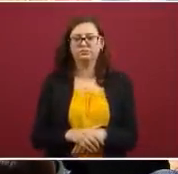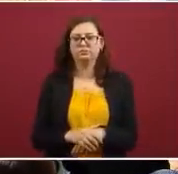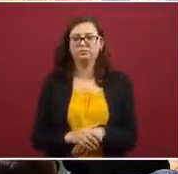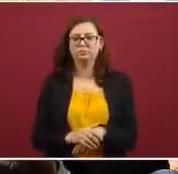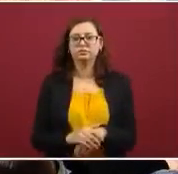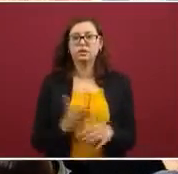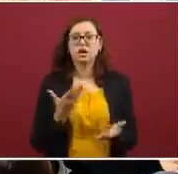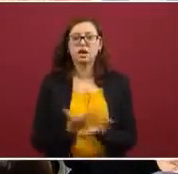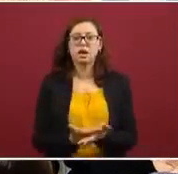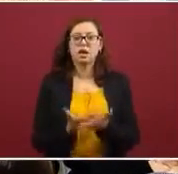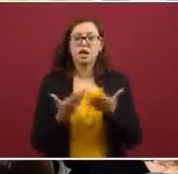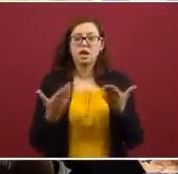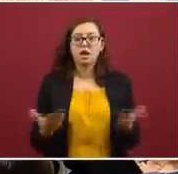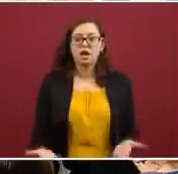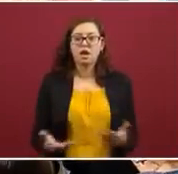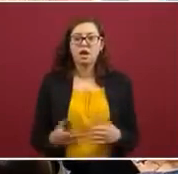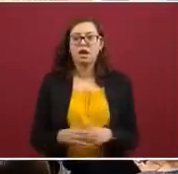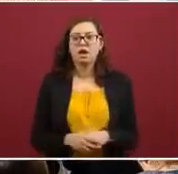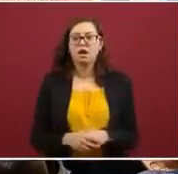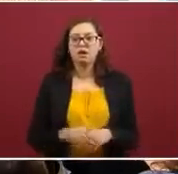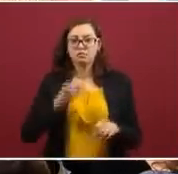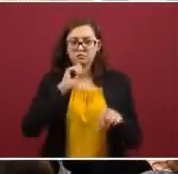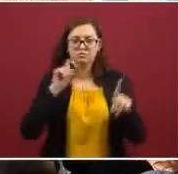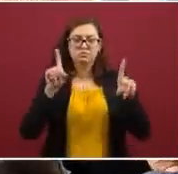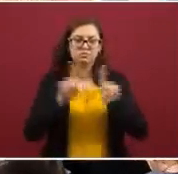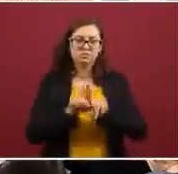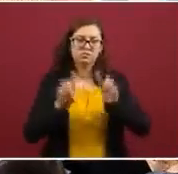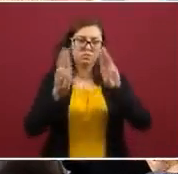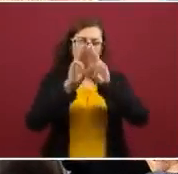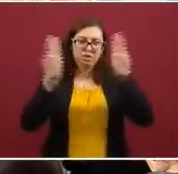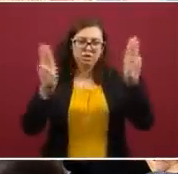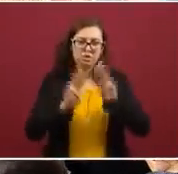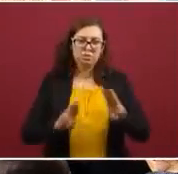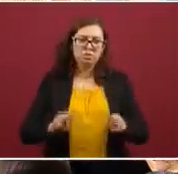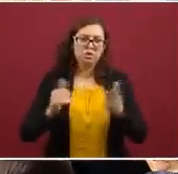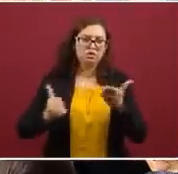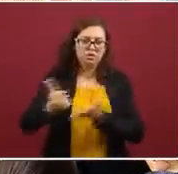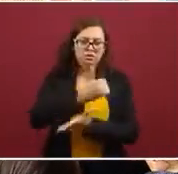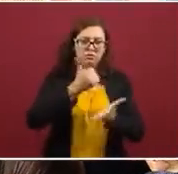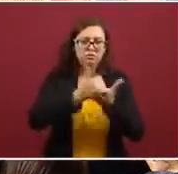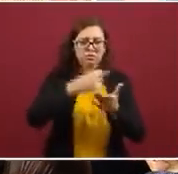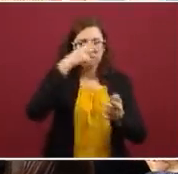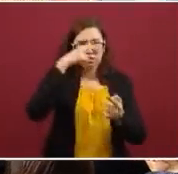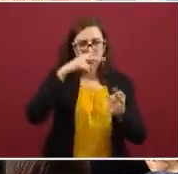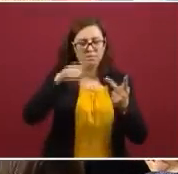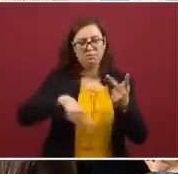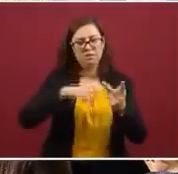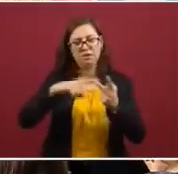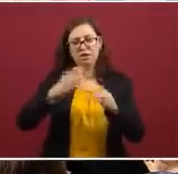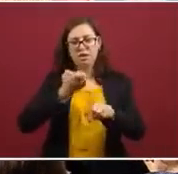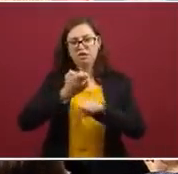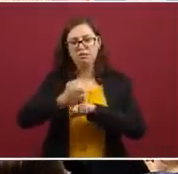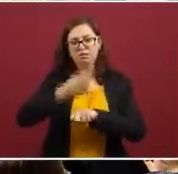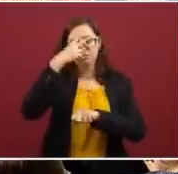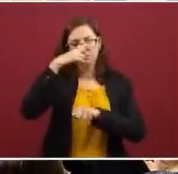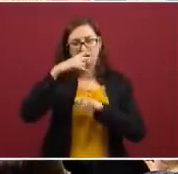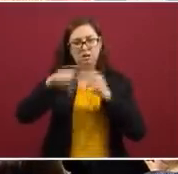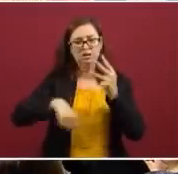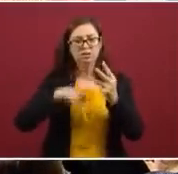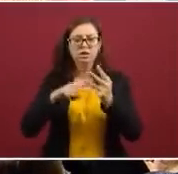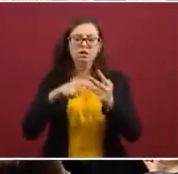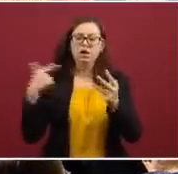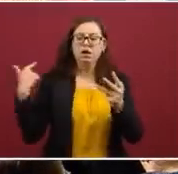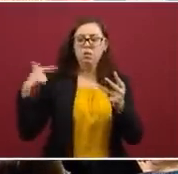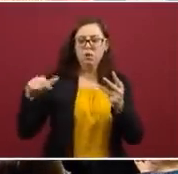al análisis que lo tenemos también por zona metropolitana de la Ciudad de México, de Valle de México, zona metropolitana de Guadalajara y